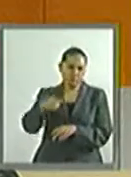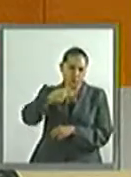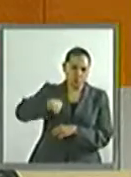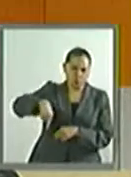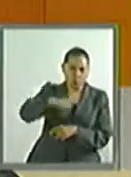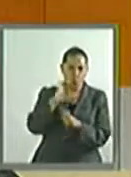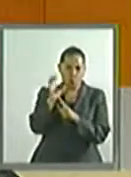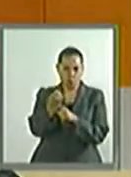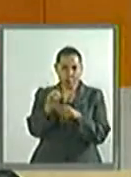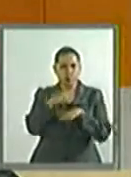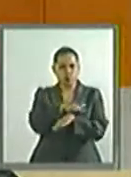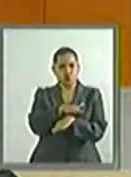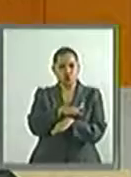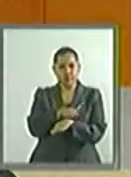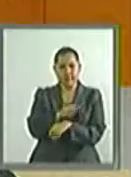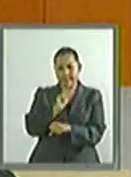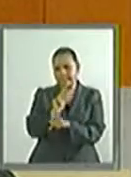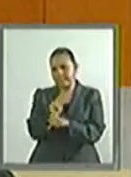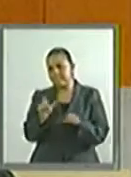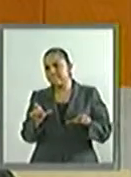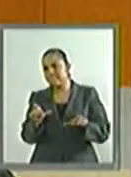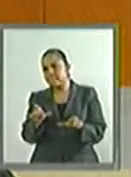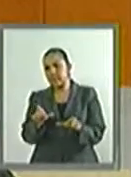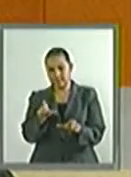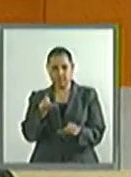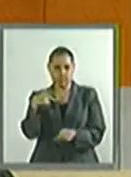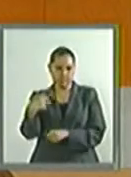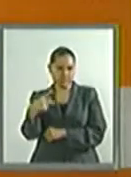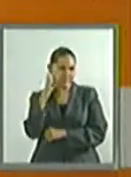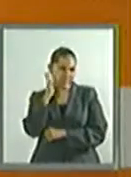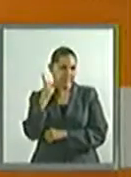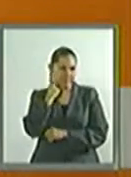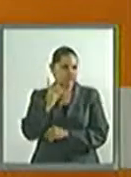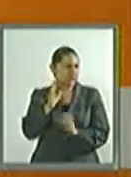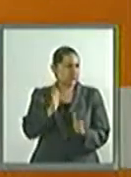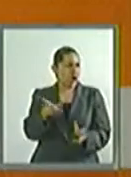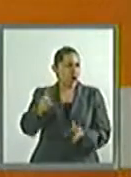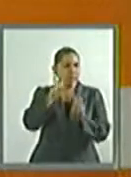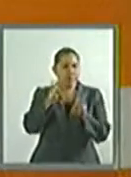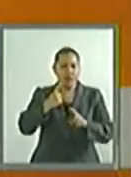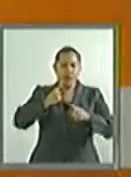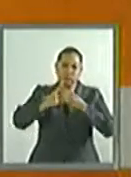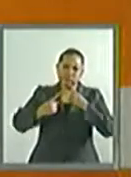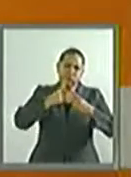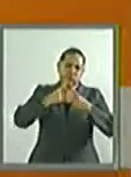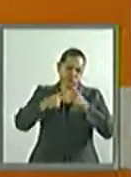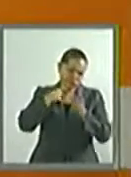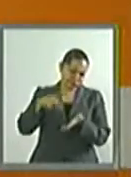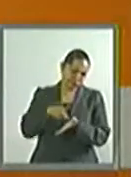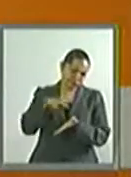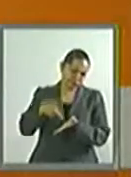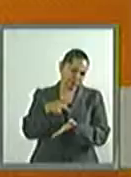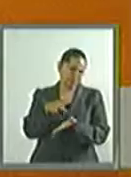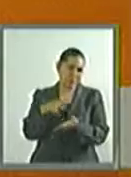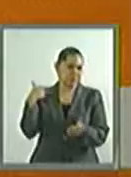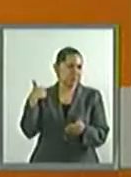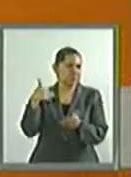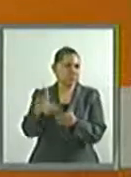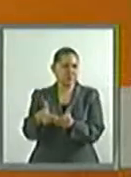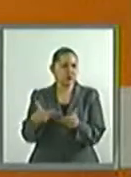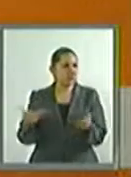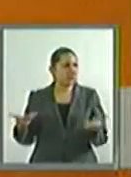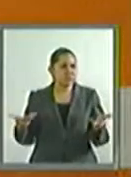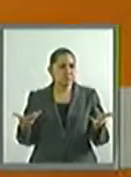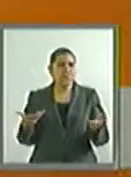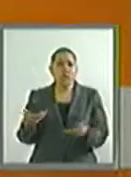Comisión de Vigilancia de la Cámara de Diputados y hemos coincidido que el trabajo que realiza la